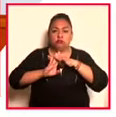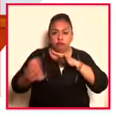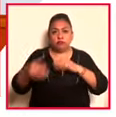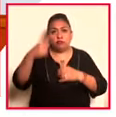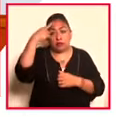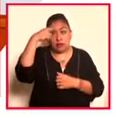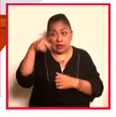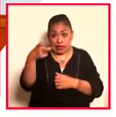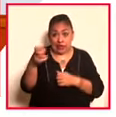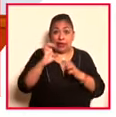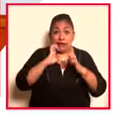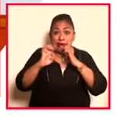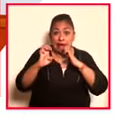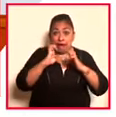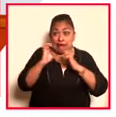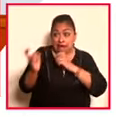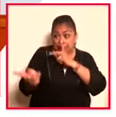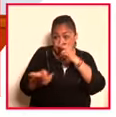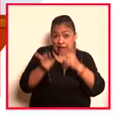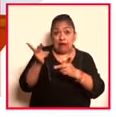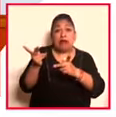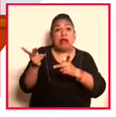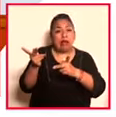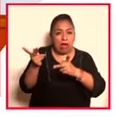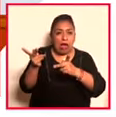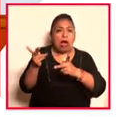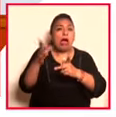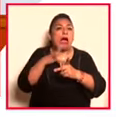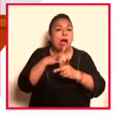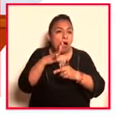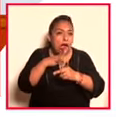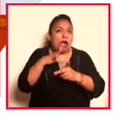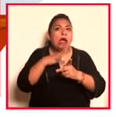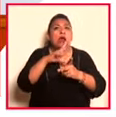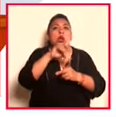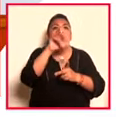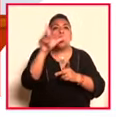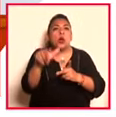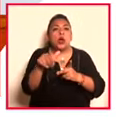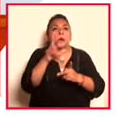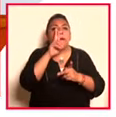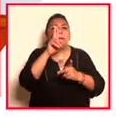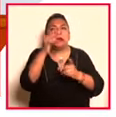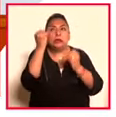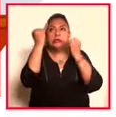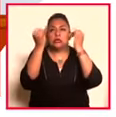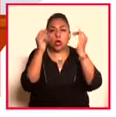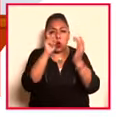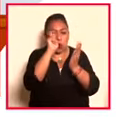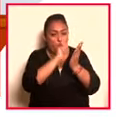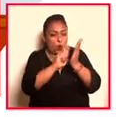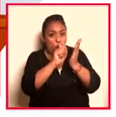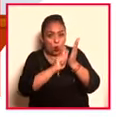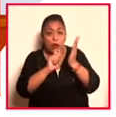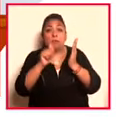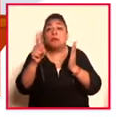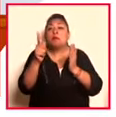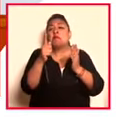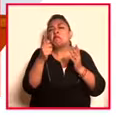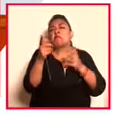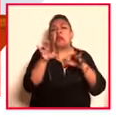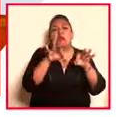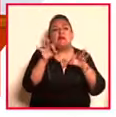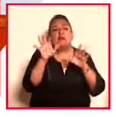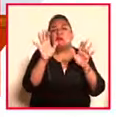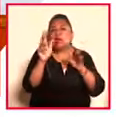esa entrevista hacer un producto de creación. Los trabajos resultantes de la convocatoria pueden ser desde la transcripción